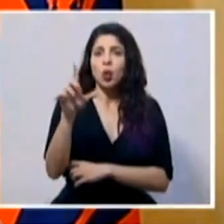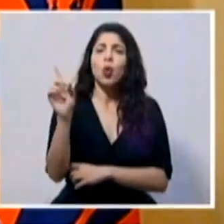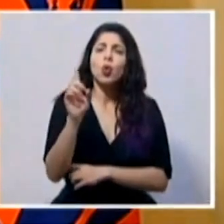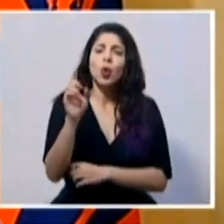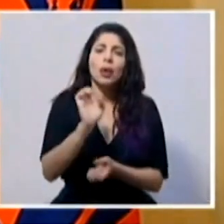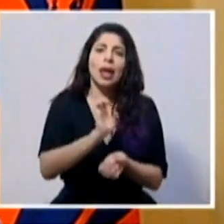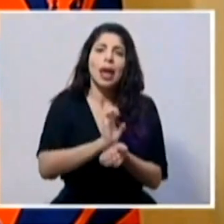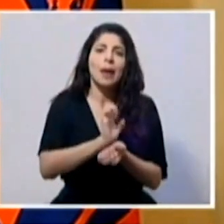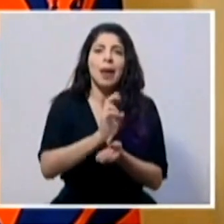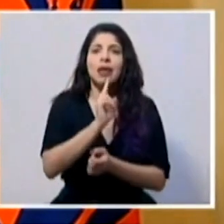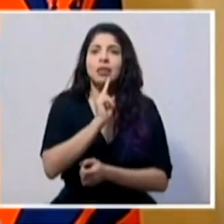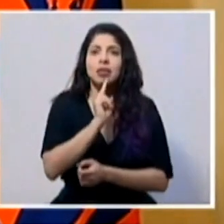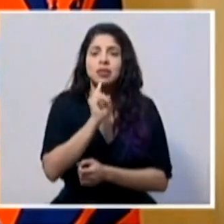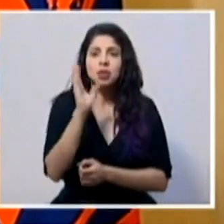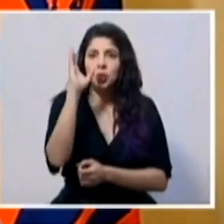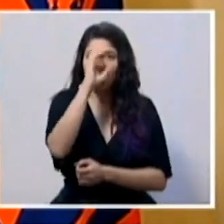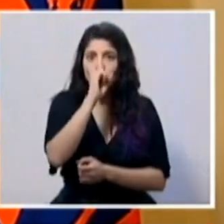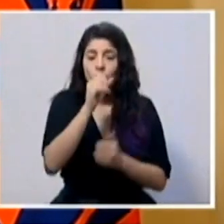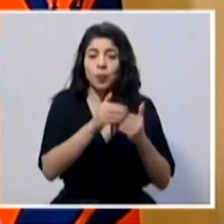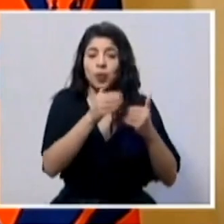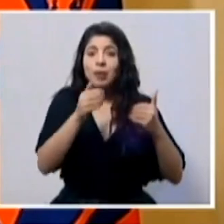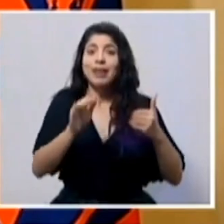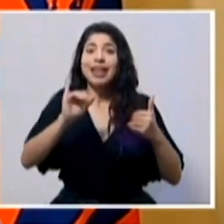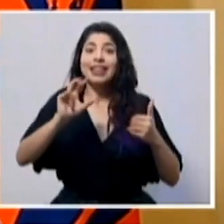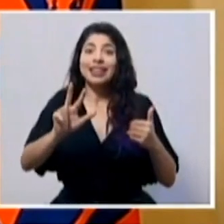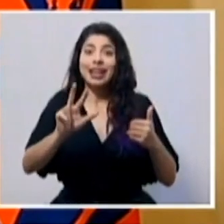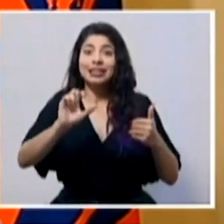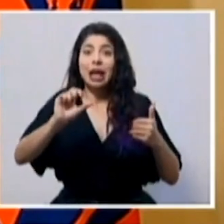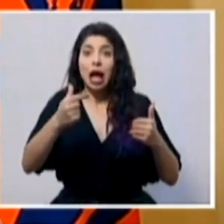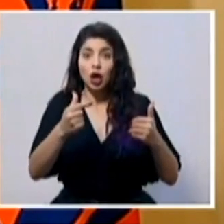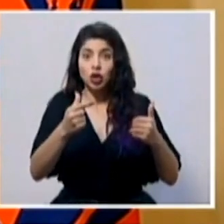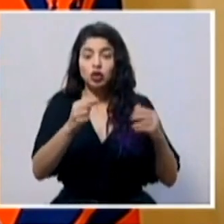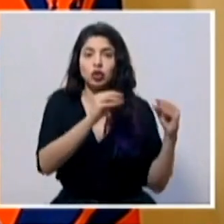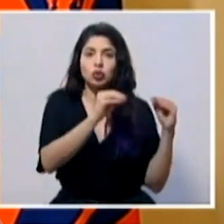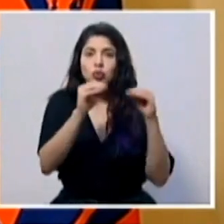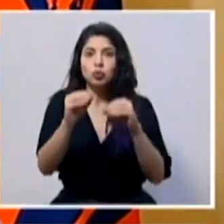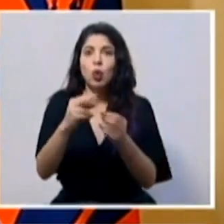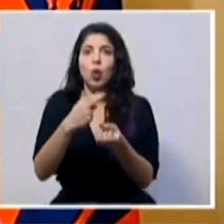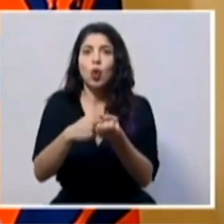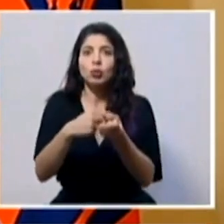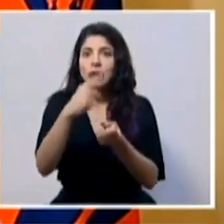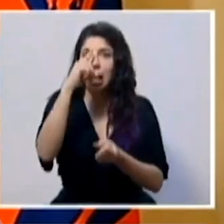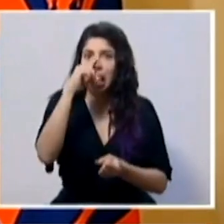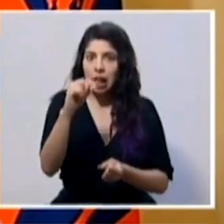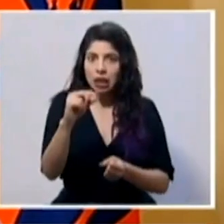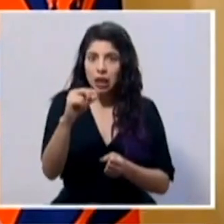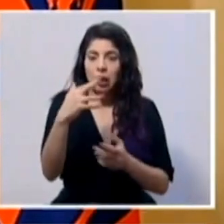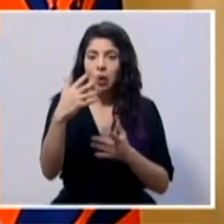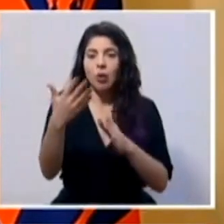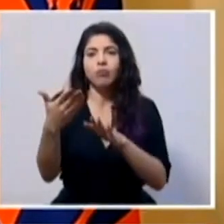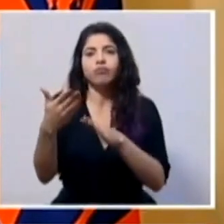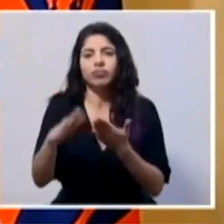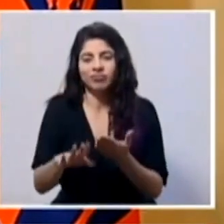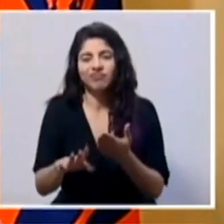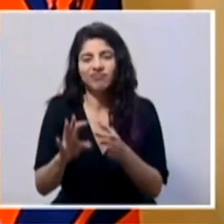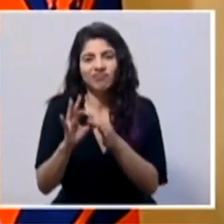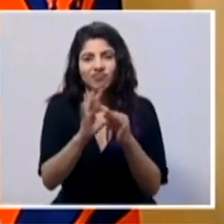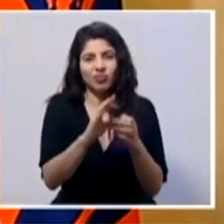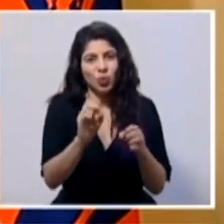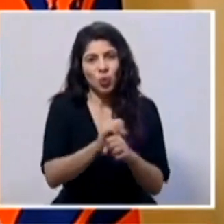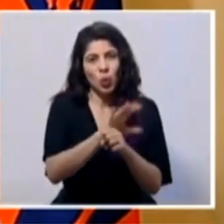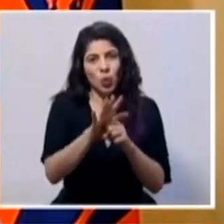Atillo. Después, posteriormente, el 3 de agosto estuvo internada en el hospital Calderón Guardia, donde falleció con diagnóstico de